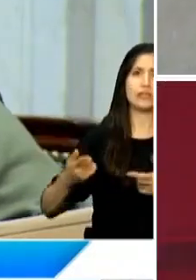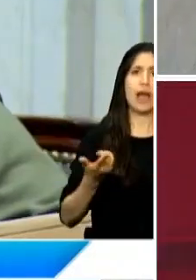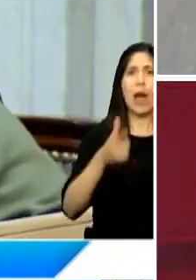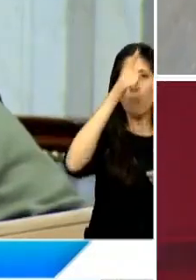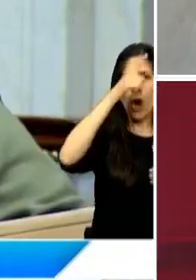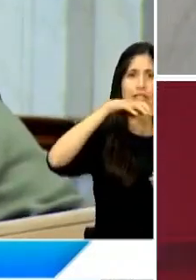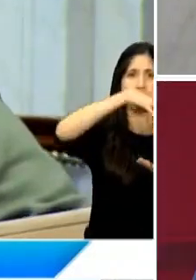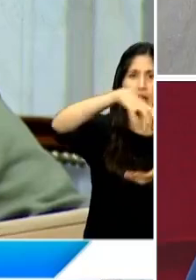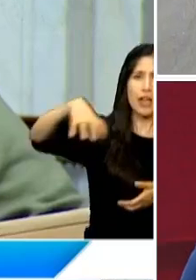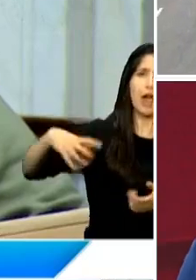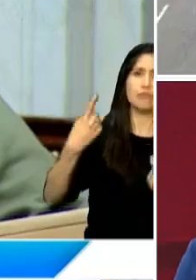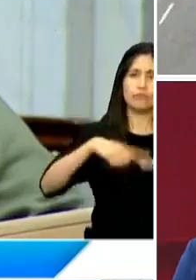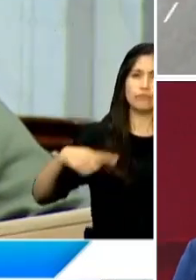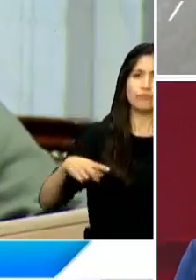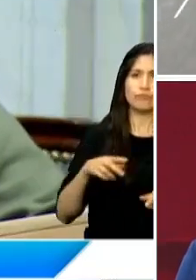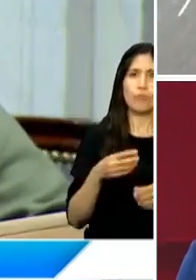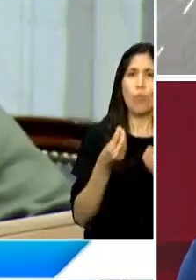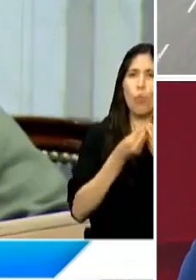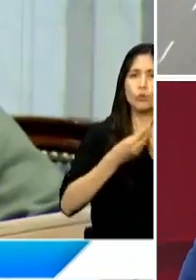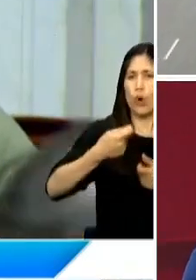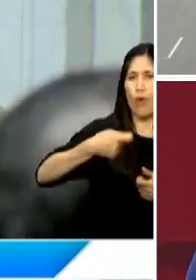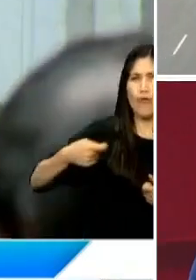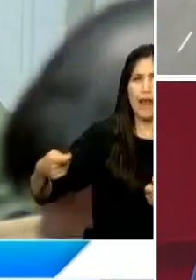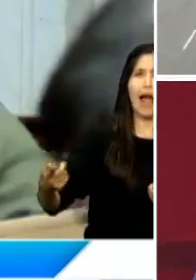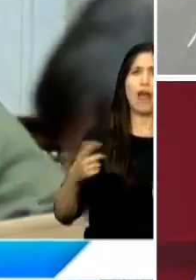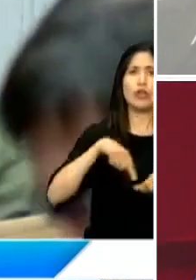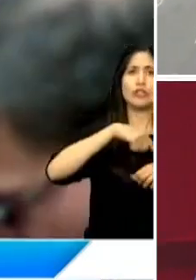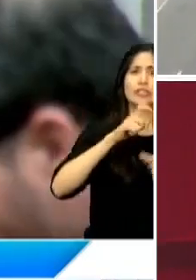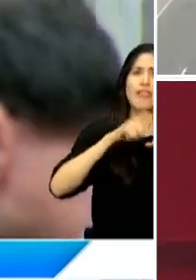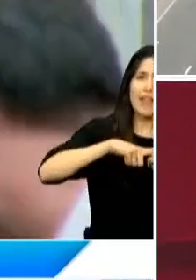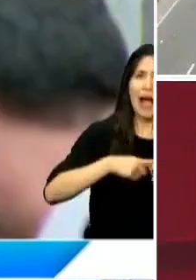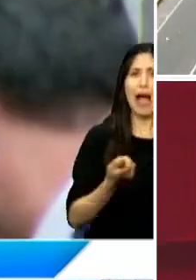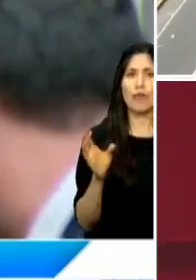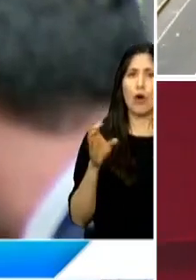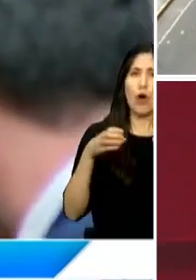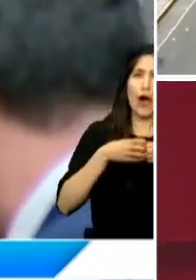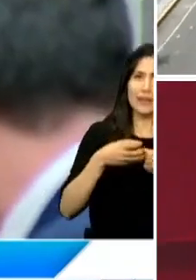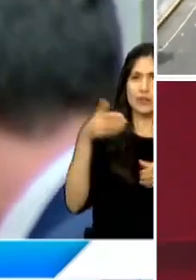que se dividió, que no pudo mantenerse abroquelada, que el gobierno triunfó